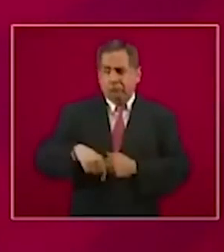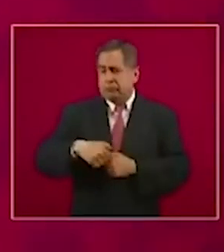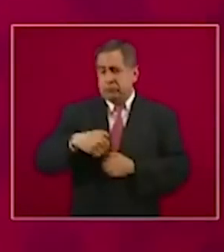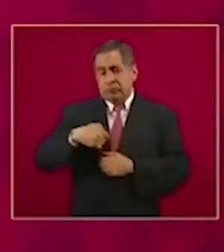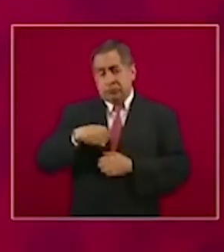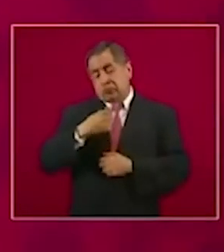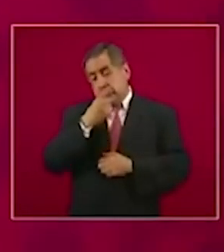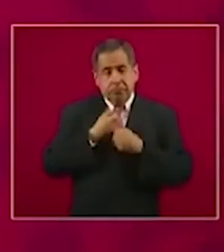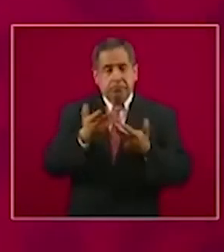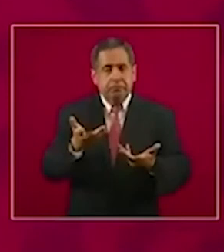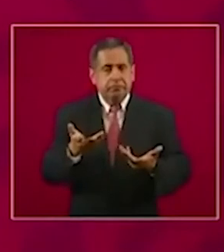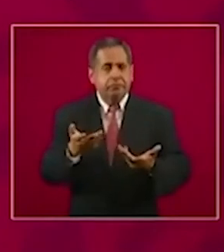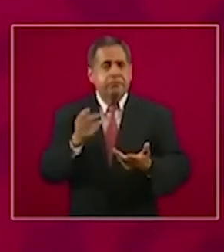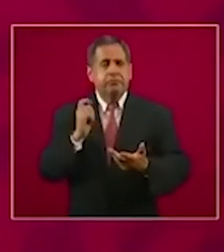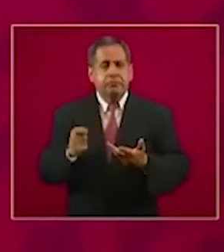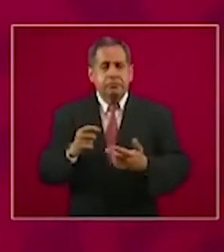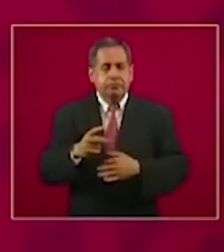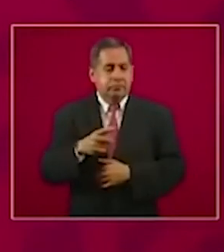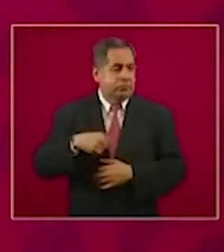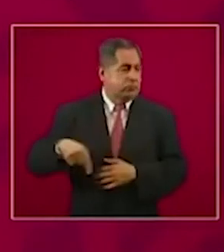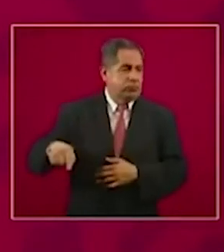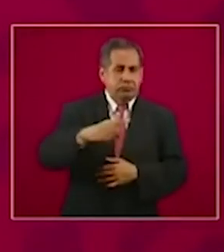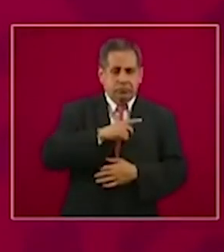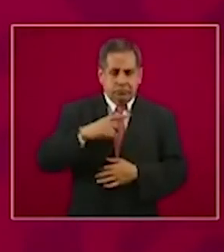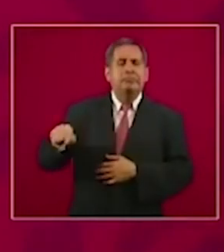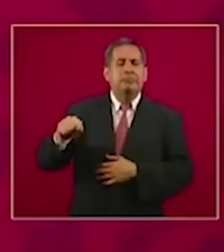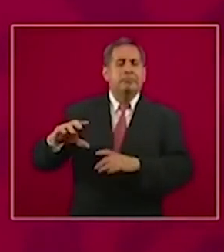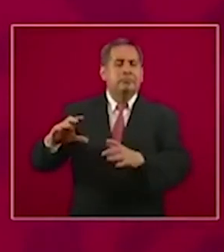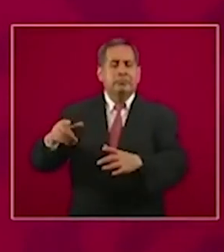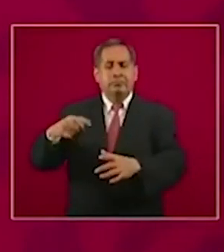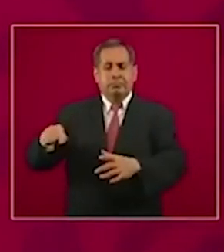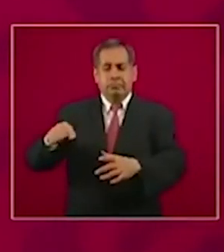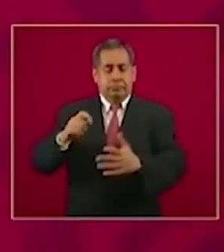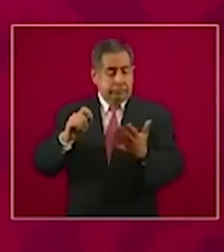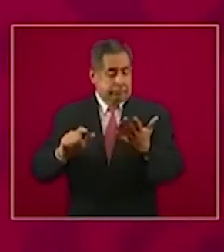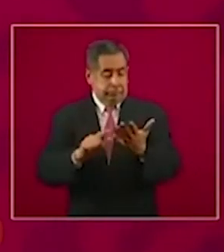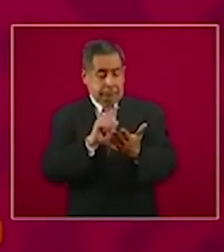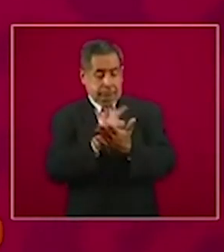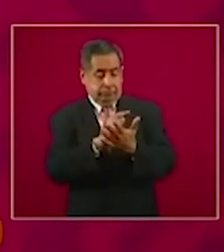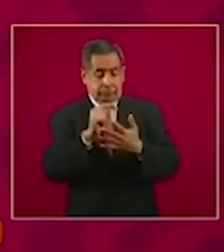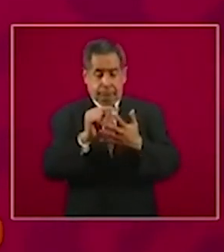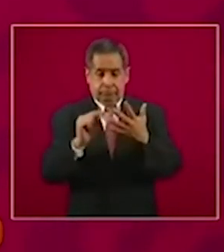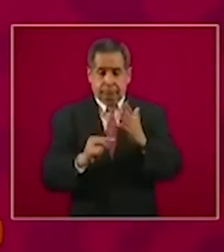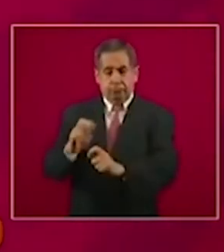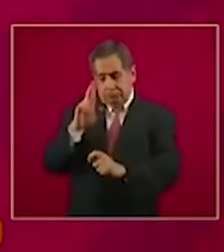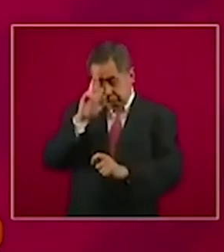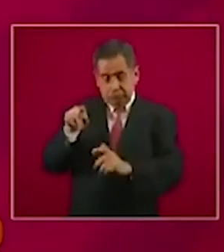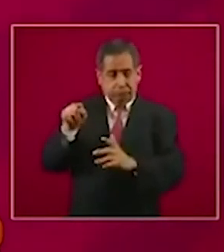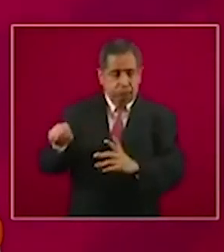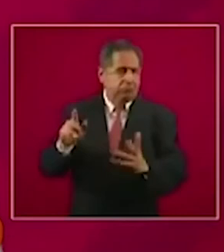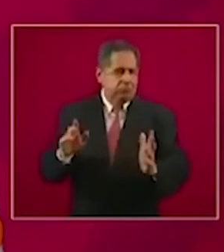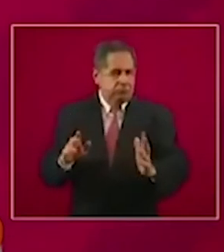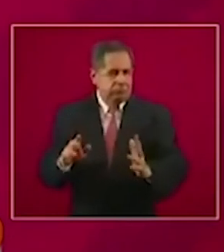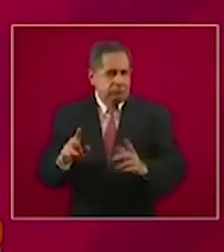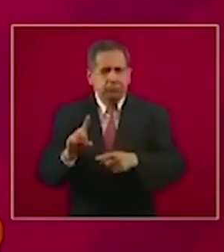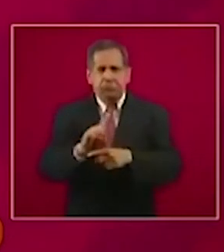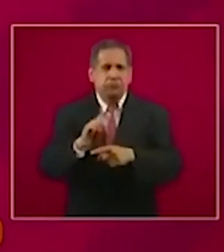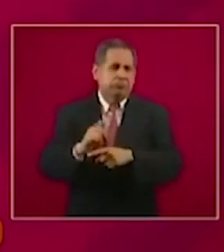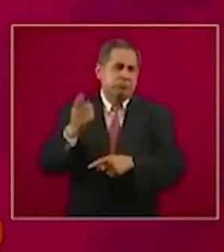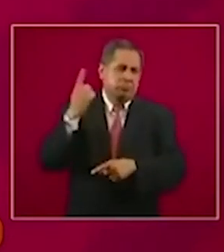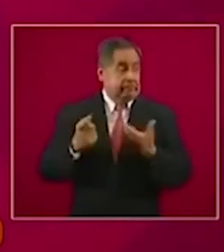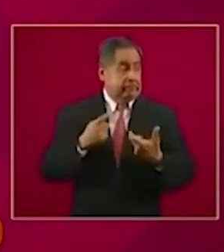expresé de que debíamos todos respetar la ley, los reglamentos, desde el año